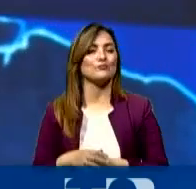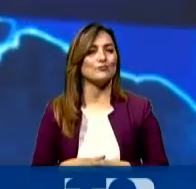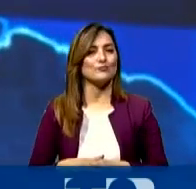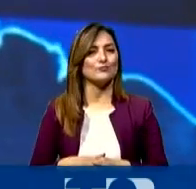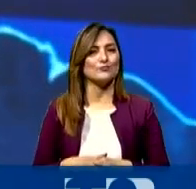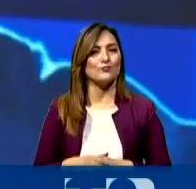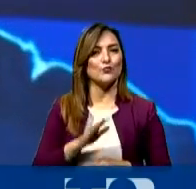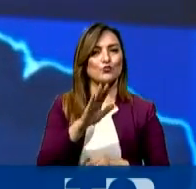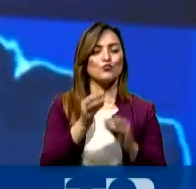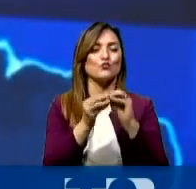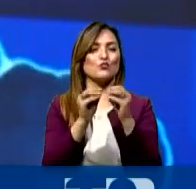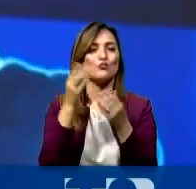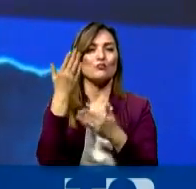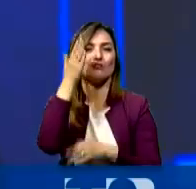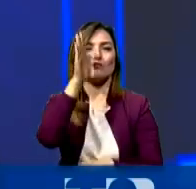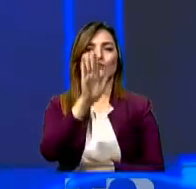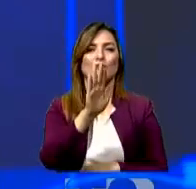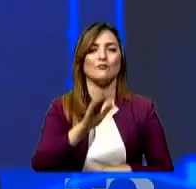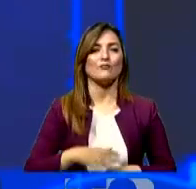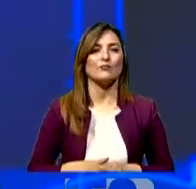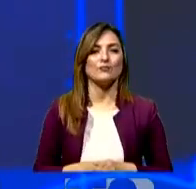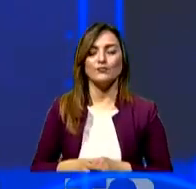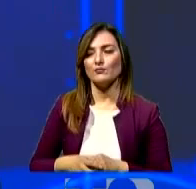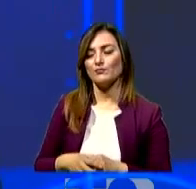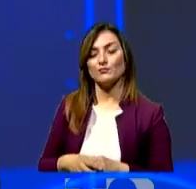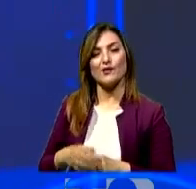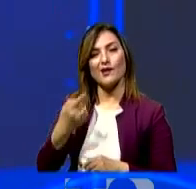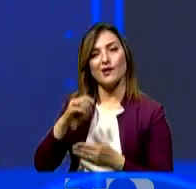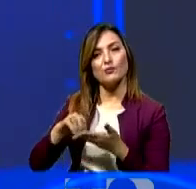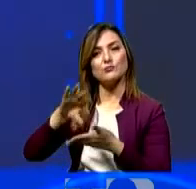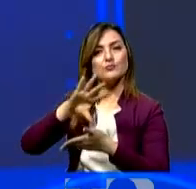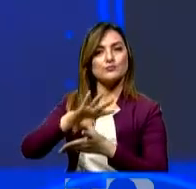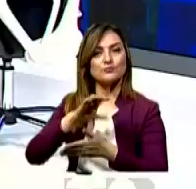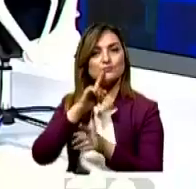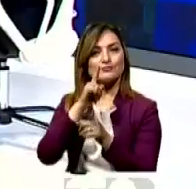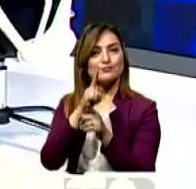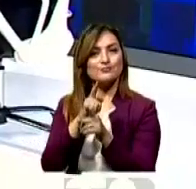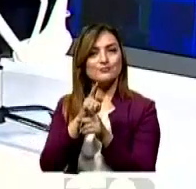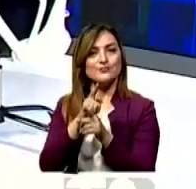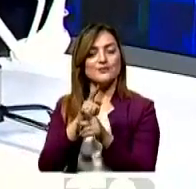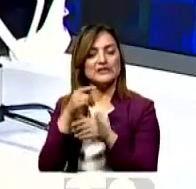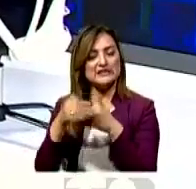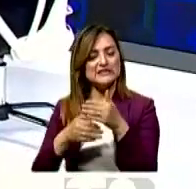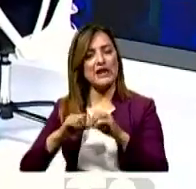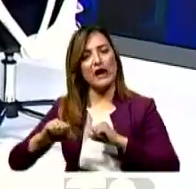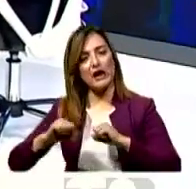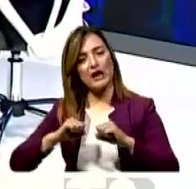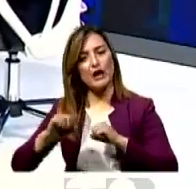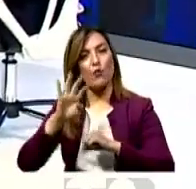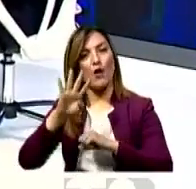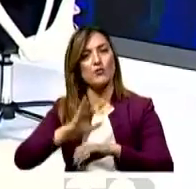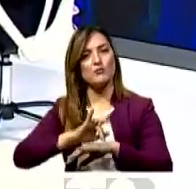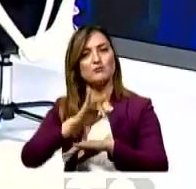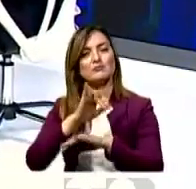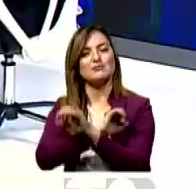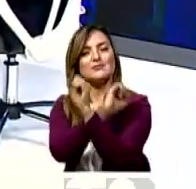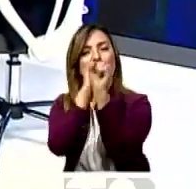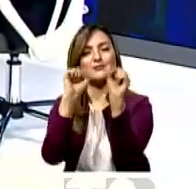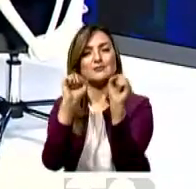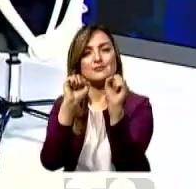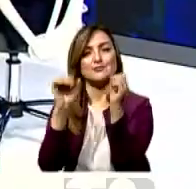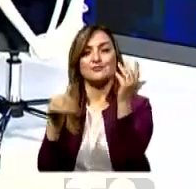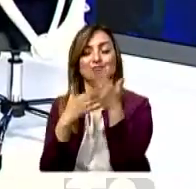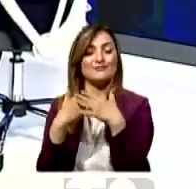que hace su bloque ahora dice que con esto que pasó en la asamblea y que por eso se fueron hasta las 4 de la mañana en una jornada maratónica tan todos contentos